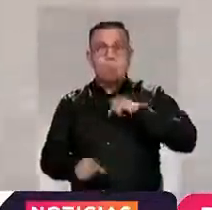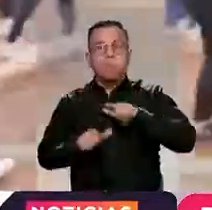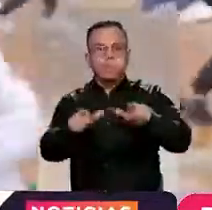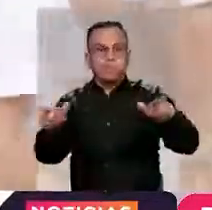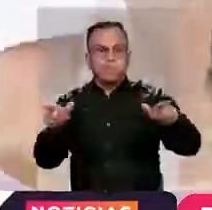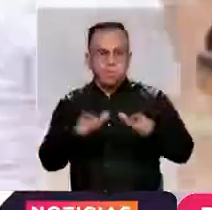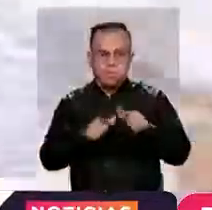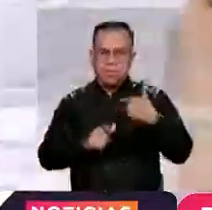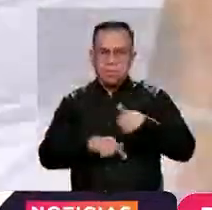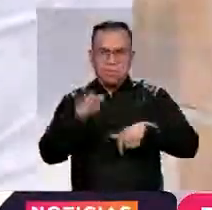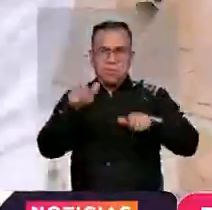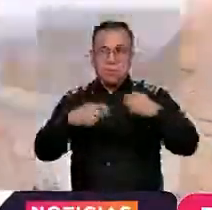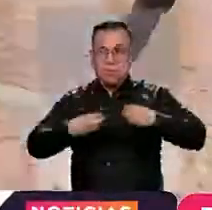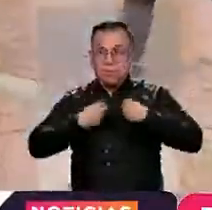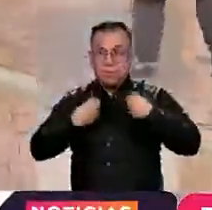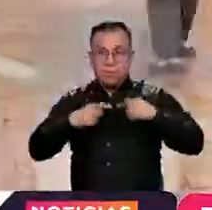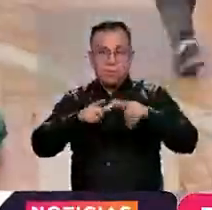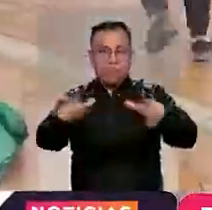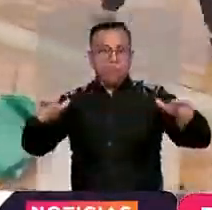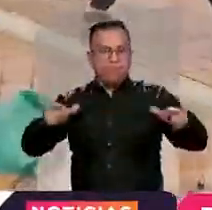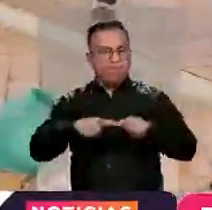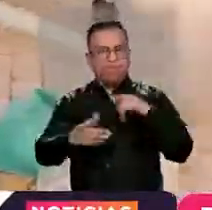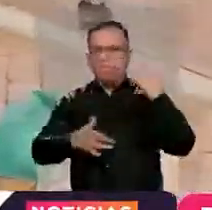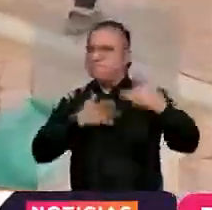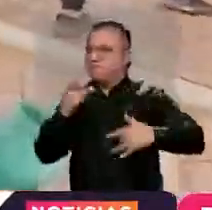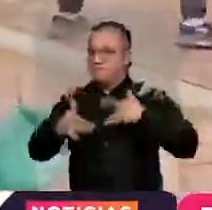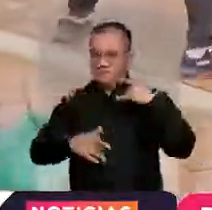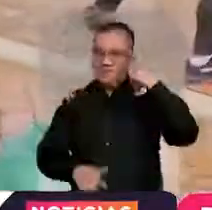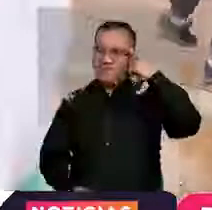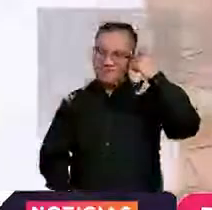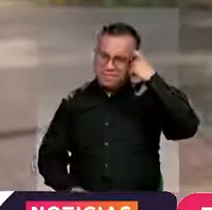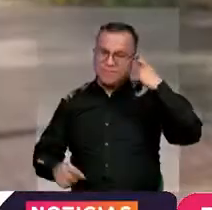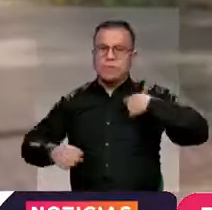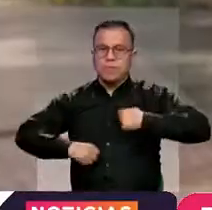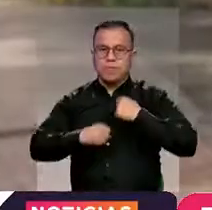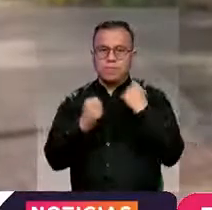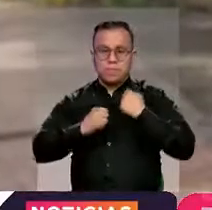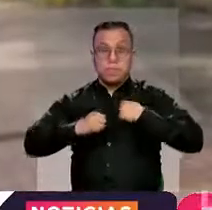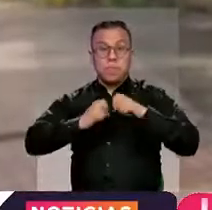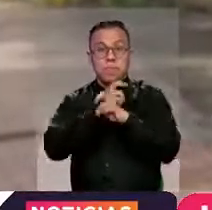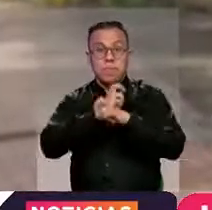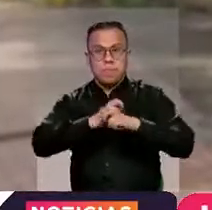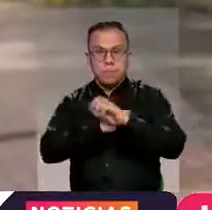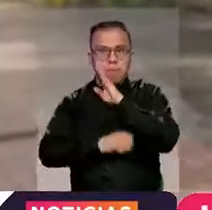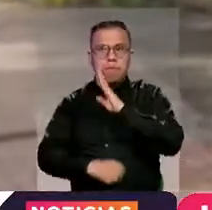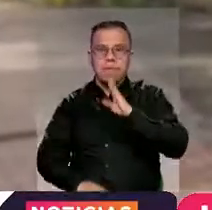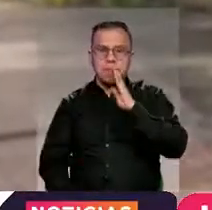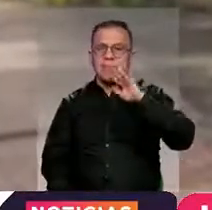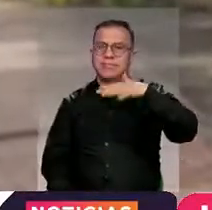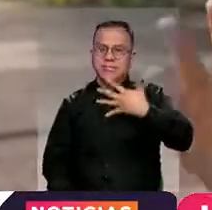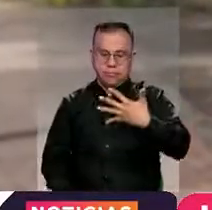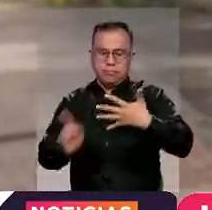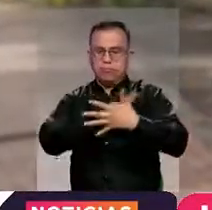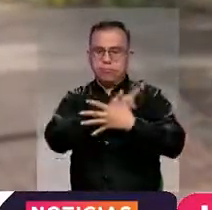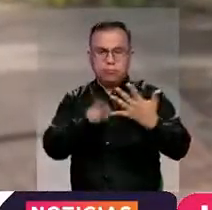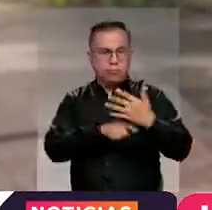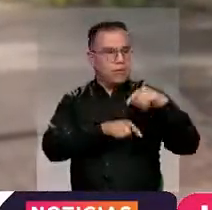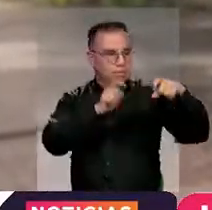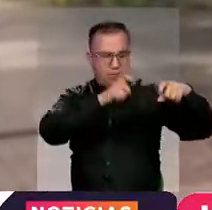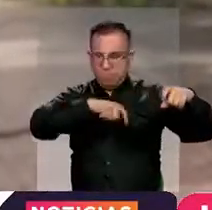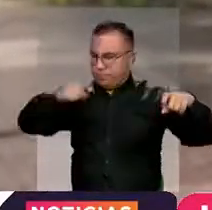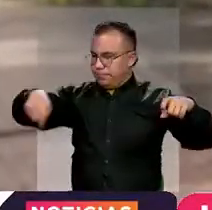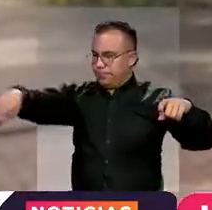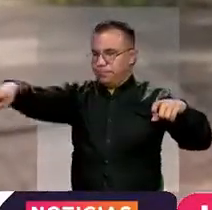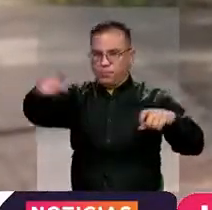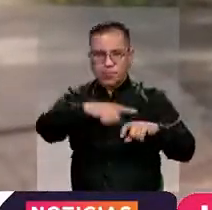escenarios para que miles de habitantes de la localidad disfrutaran reto Boza al Parque. Escogimos 5 parques de nuestra localidad ubicados en todas las